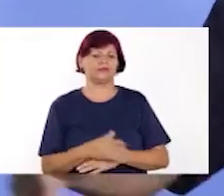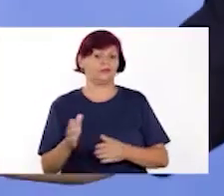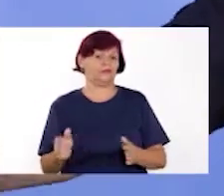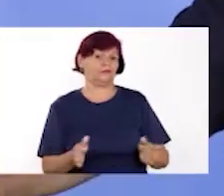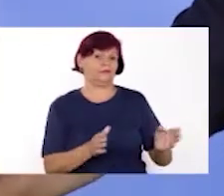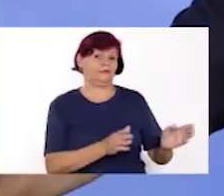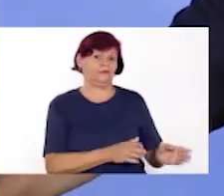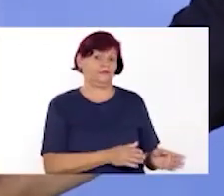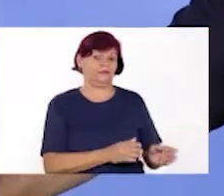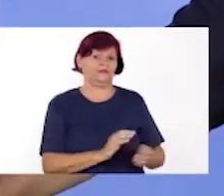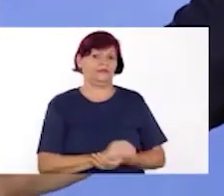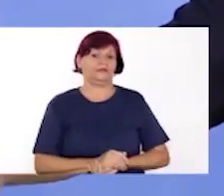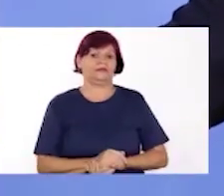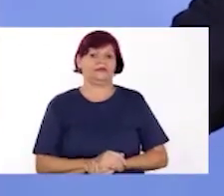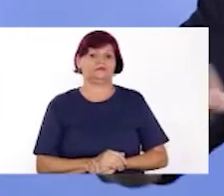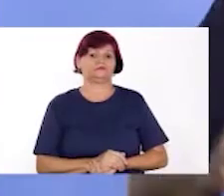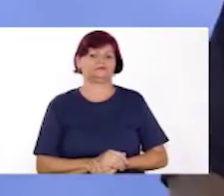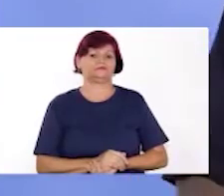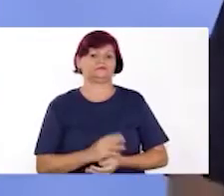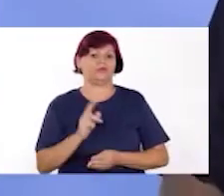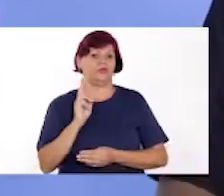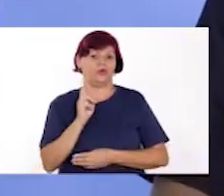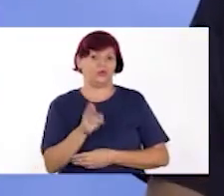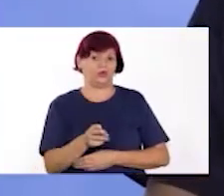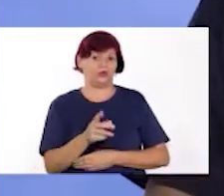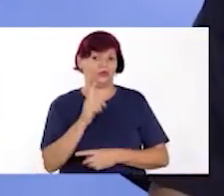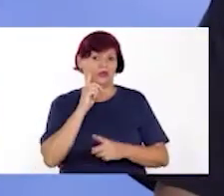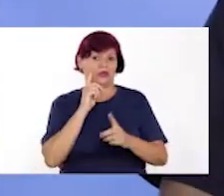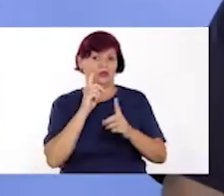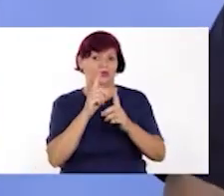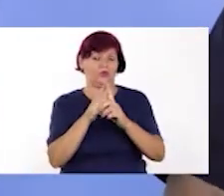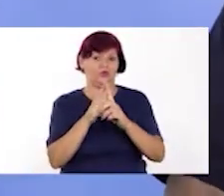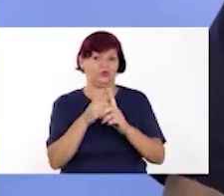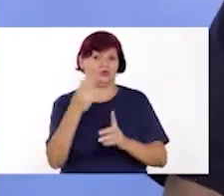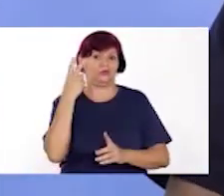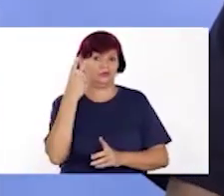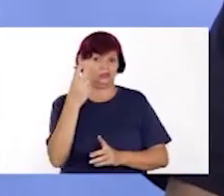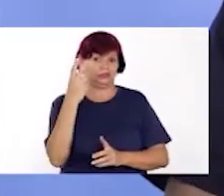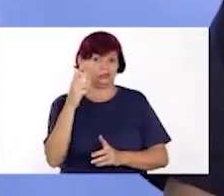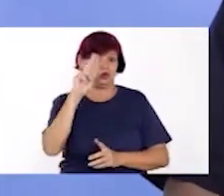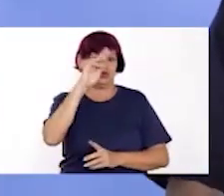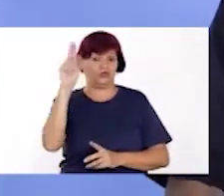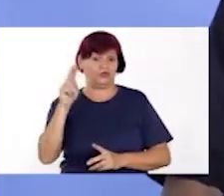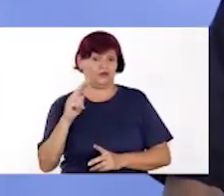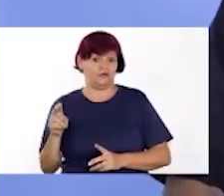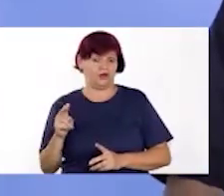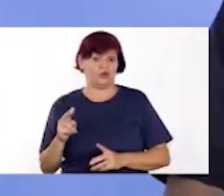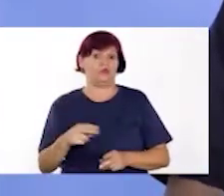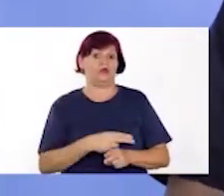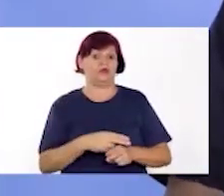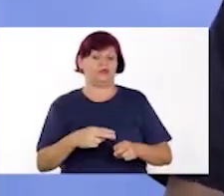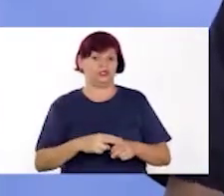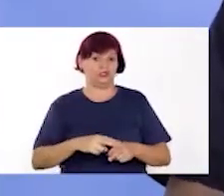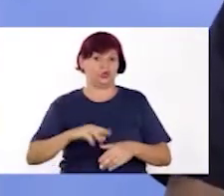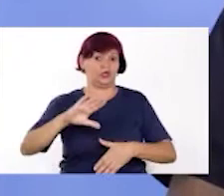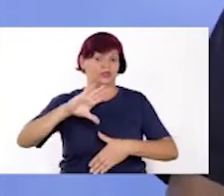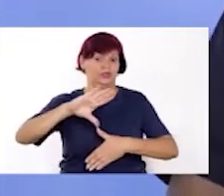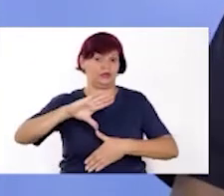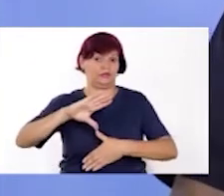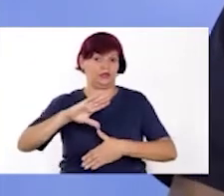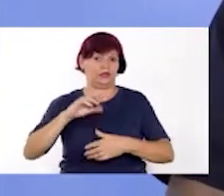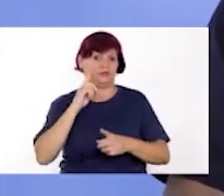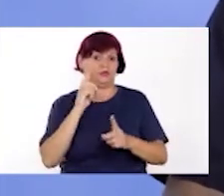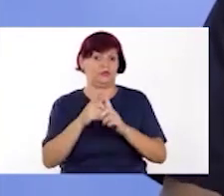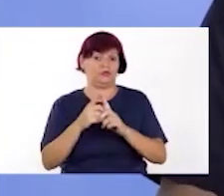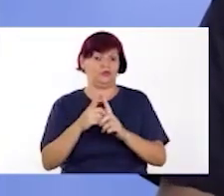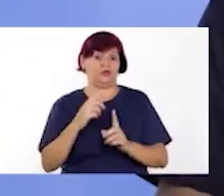Pasemos ahora para orientar el objetivo de segundo semestre de Facultad de Historia de América. El objetivo